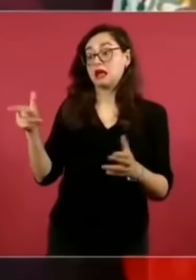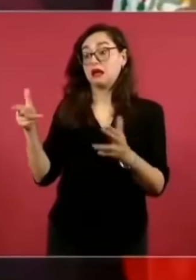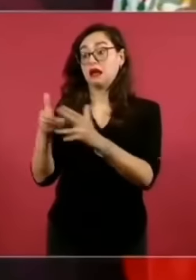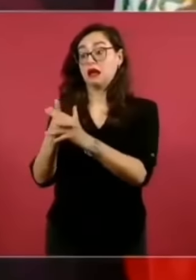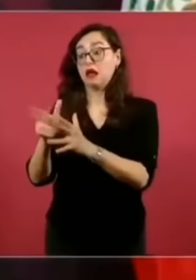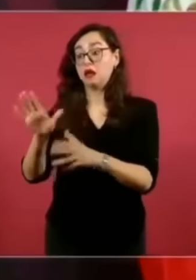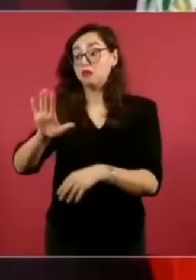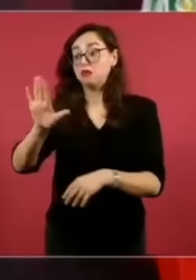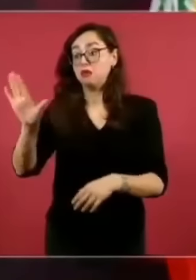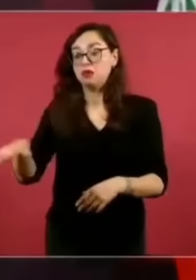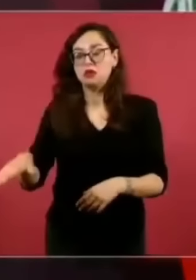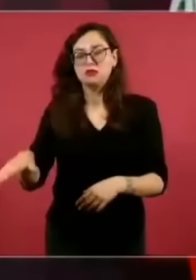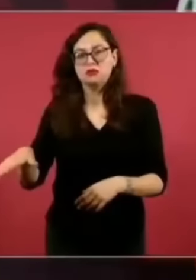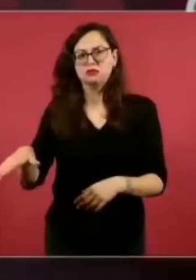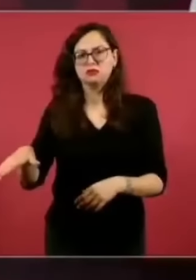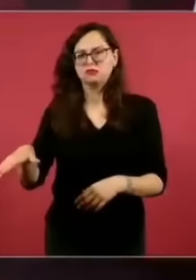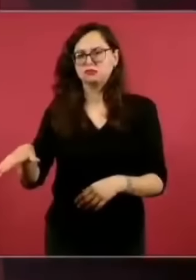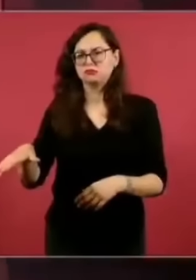deja